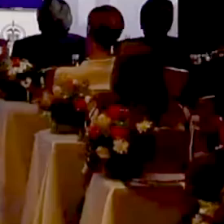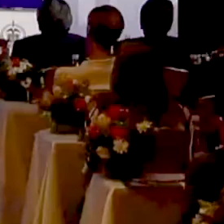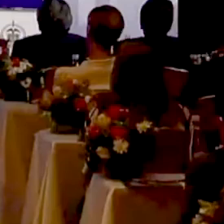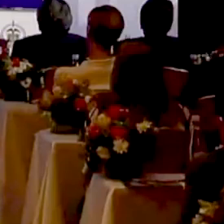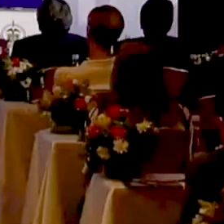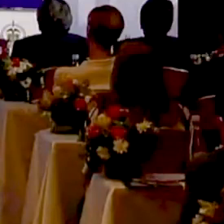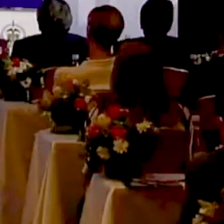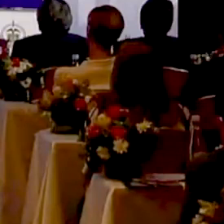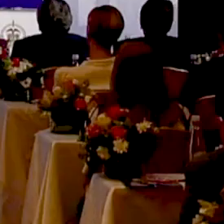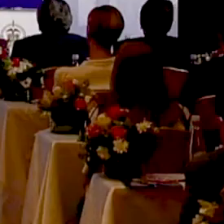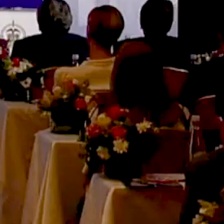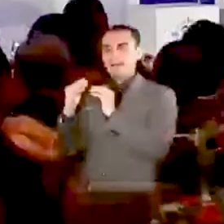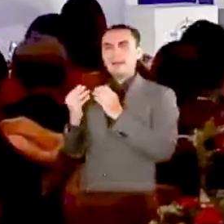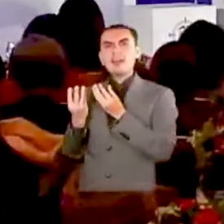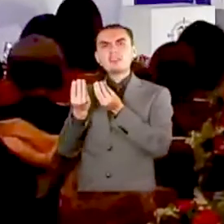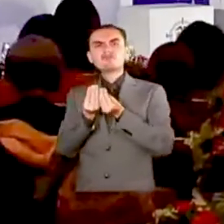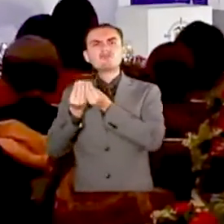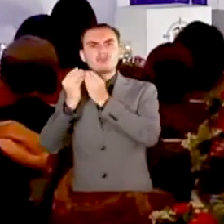que estuve